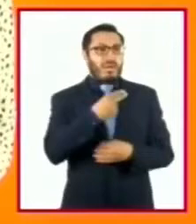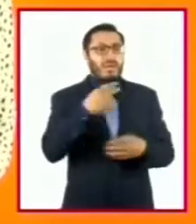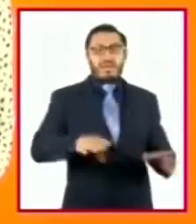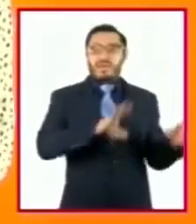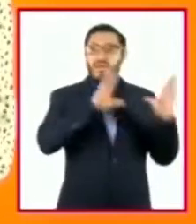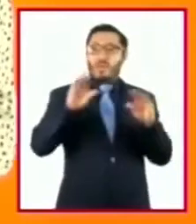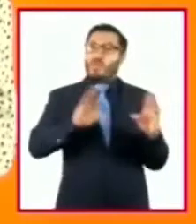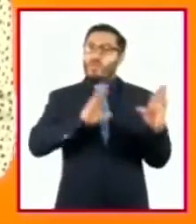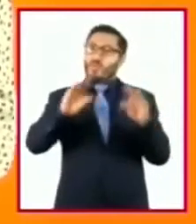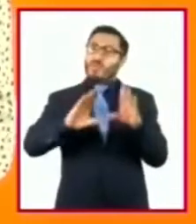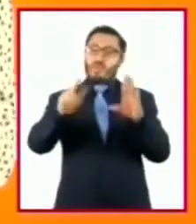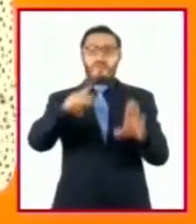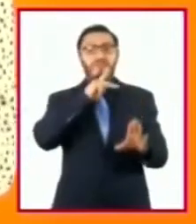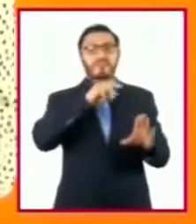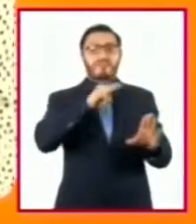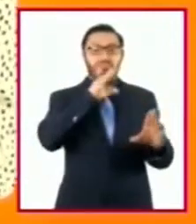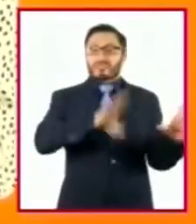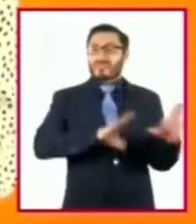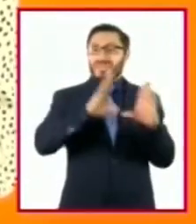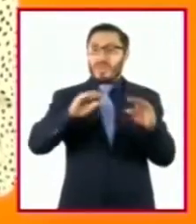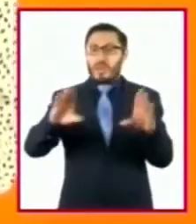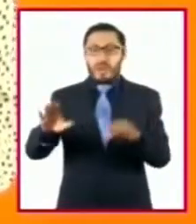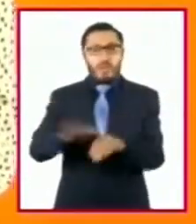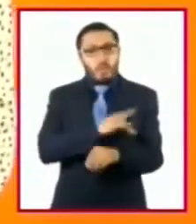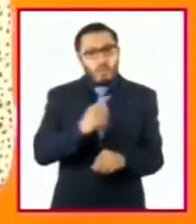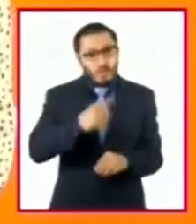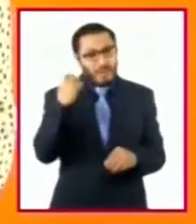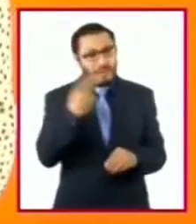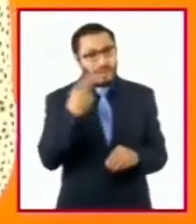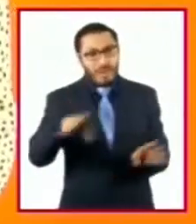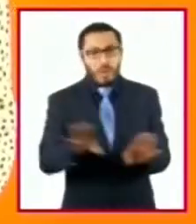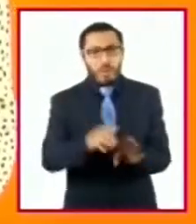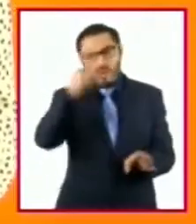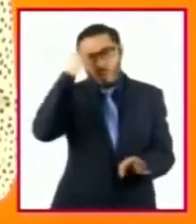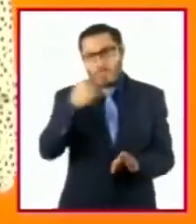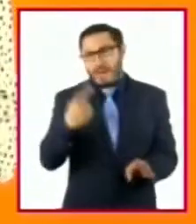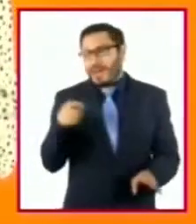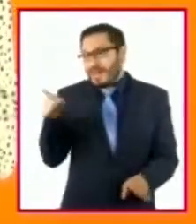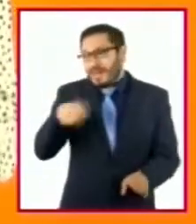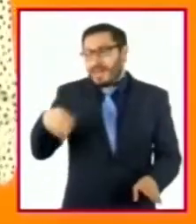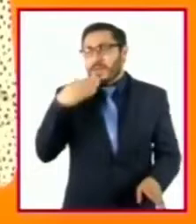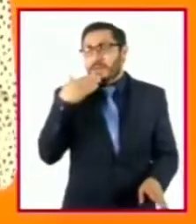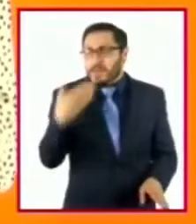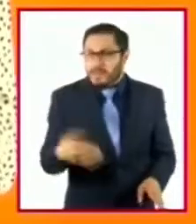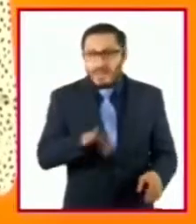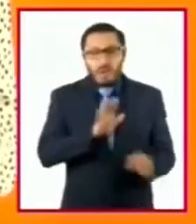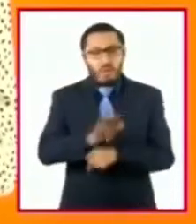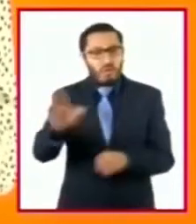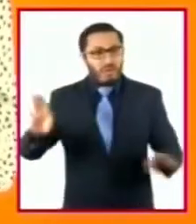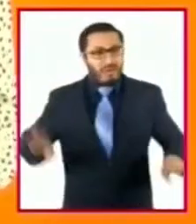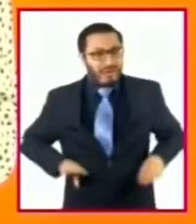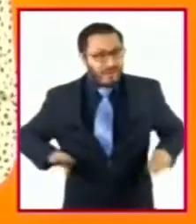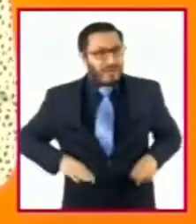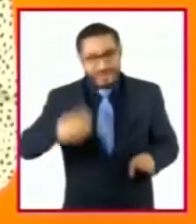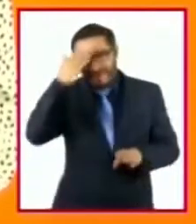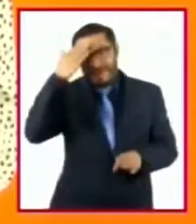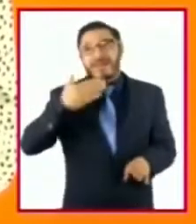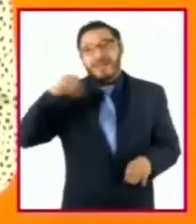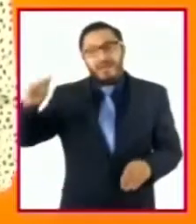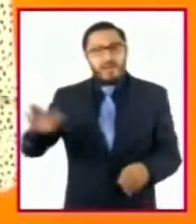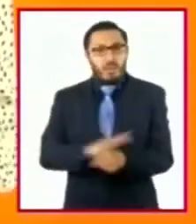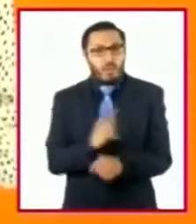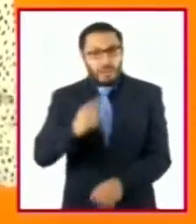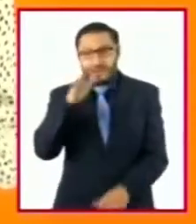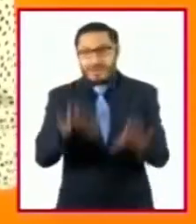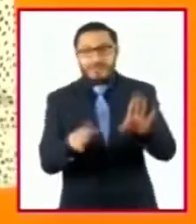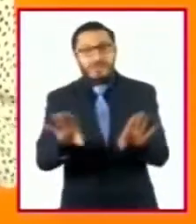los padres porque necesitan esta referencia para saber para qué son buenos, cuáles son sus capacidades, porque muchas veces